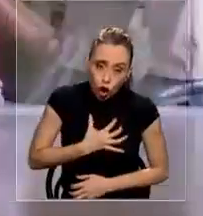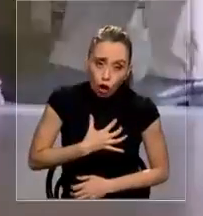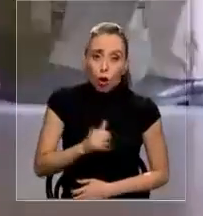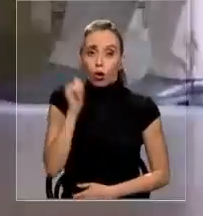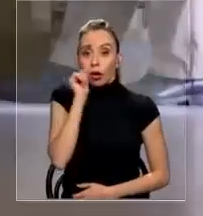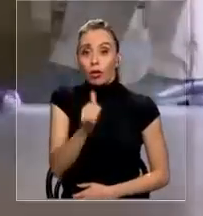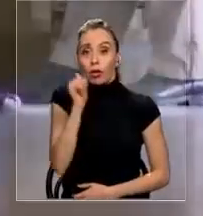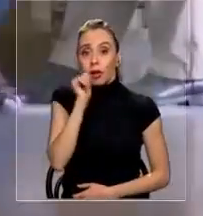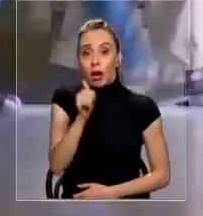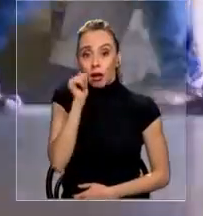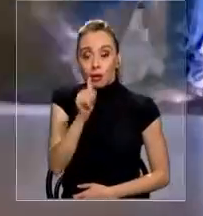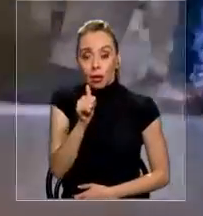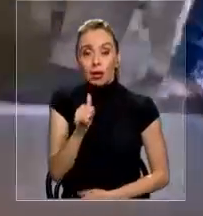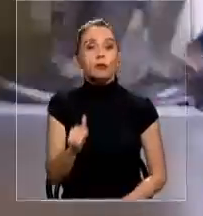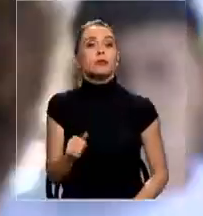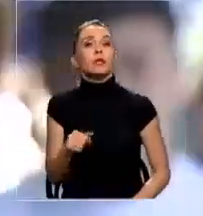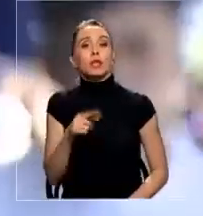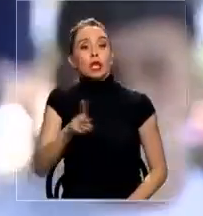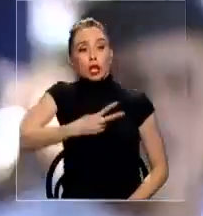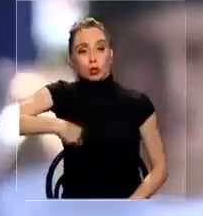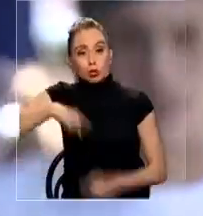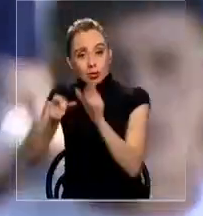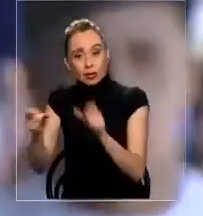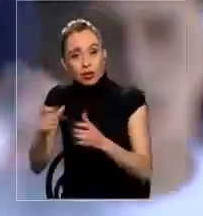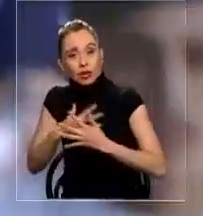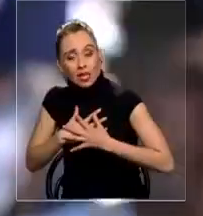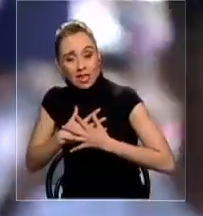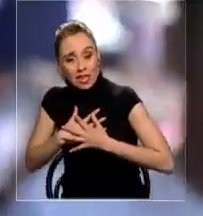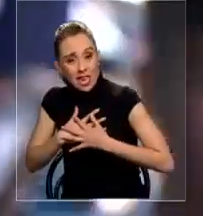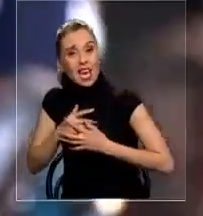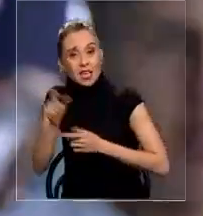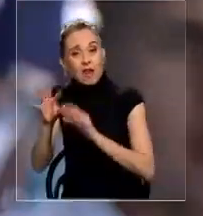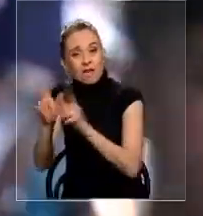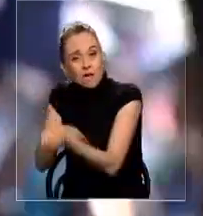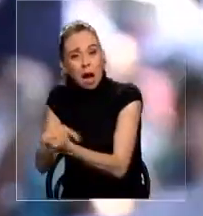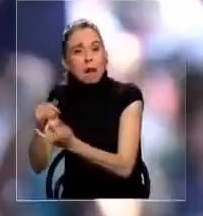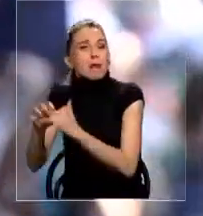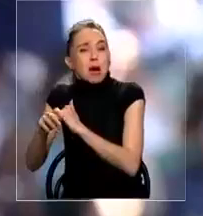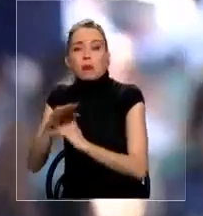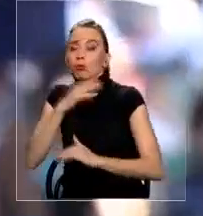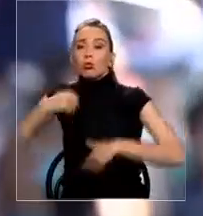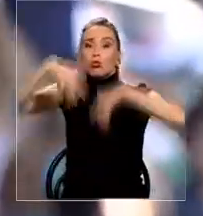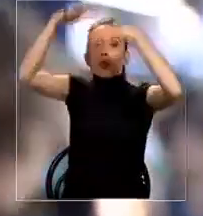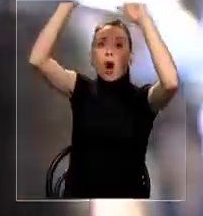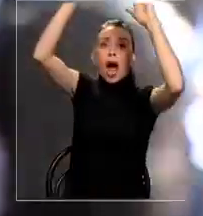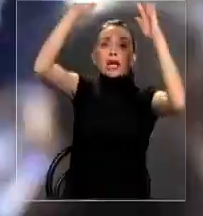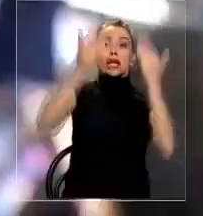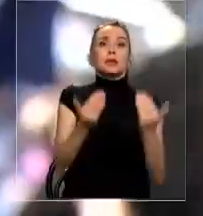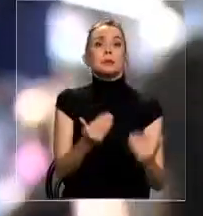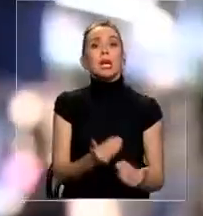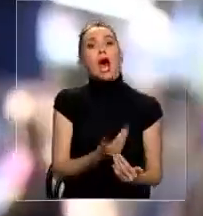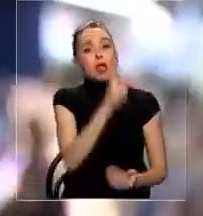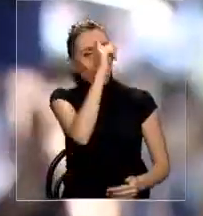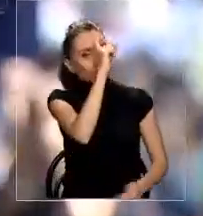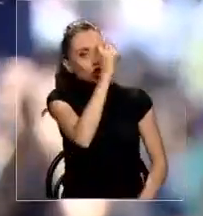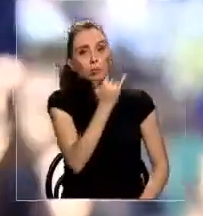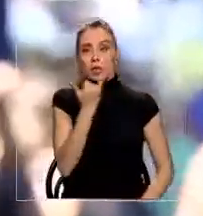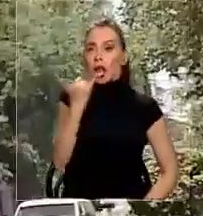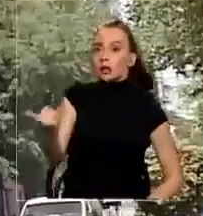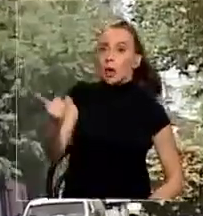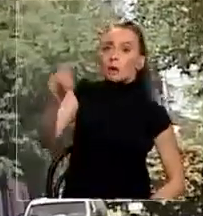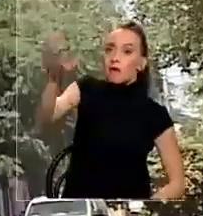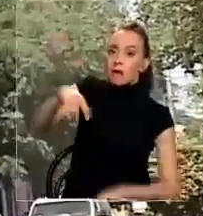día a día. Se van nuestros seres queridos de este mundo, ¿cierto? Esperando que los llamen para una hora, para una